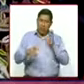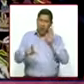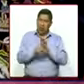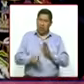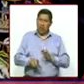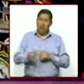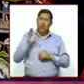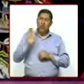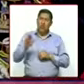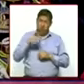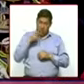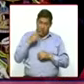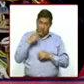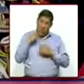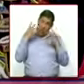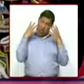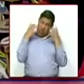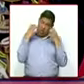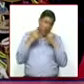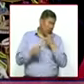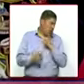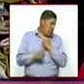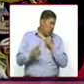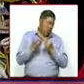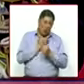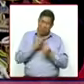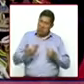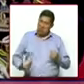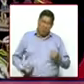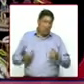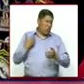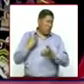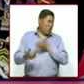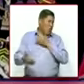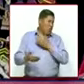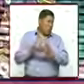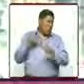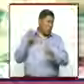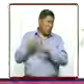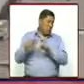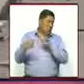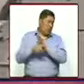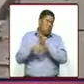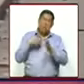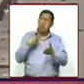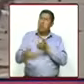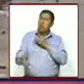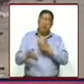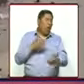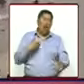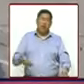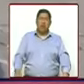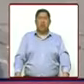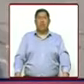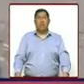él lo prometió, quiere ser candidato a las buenas o a las malas.